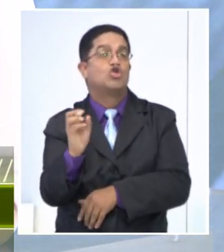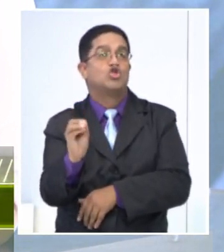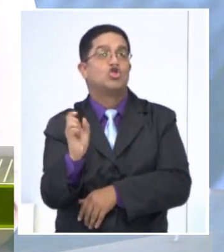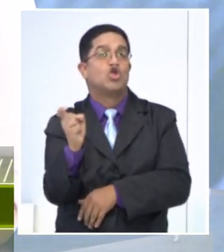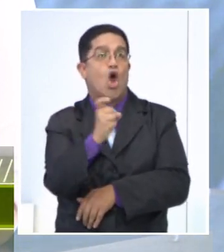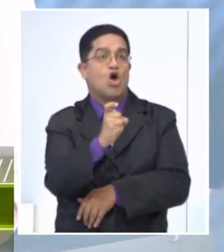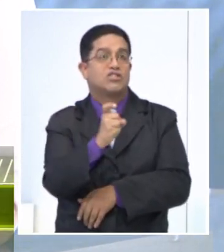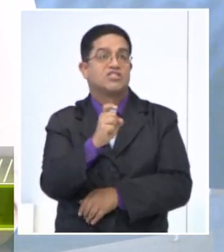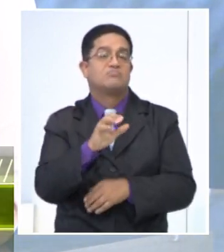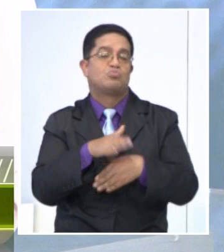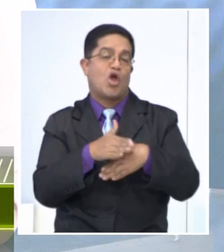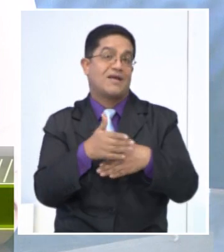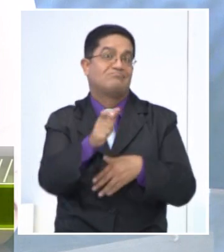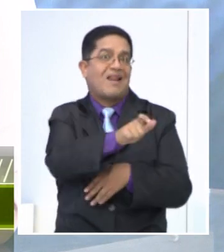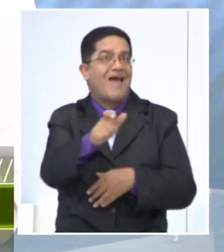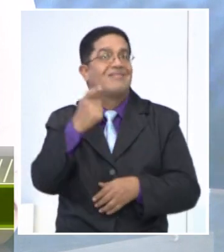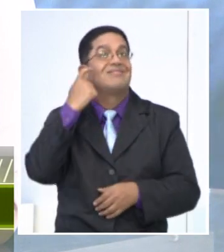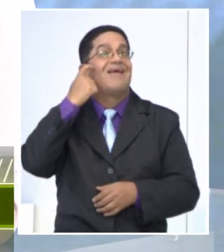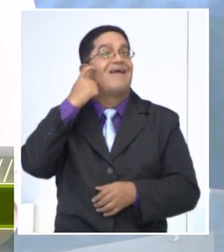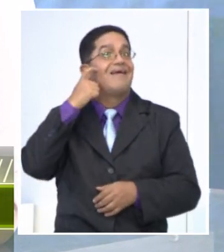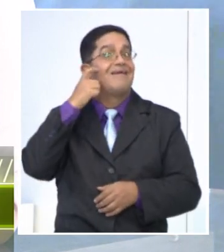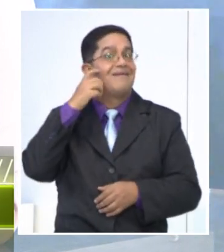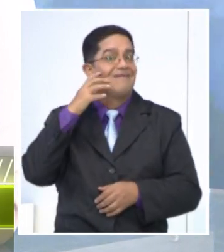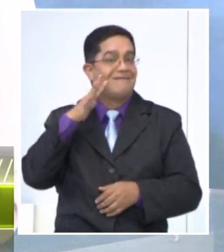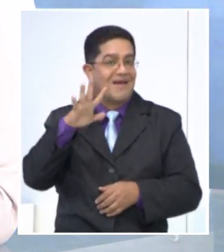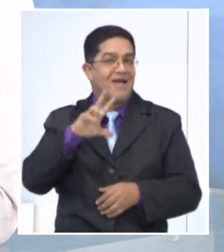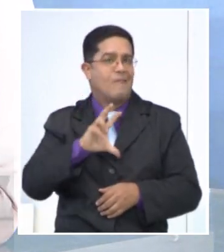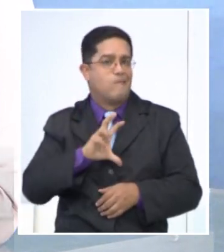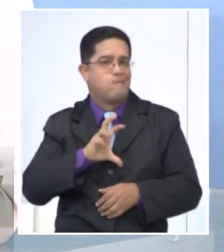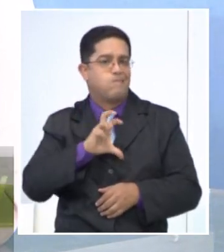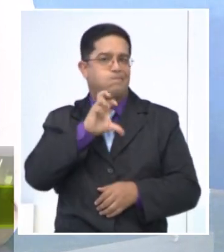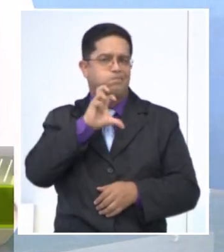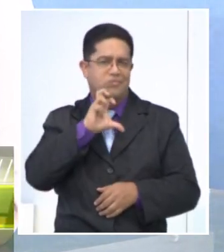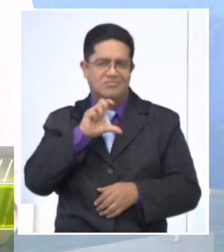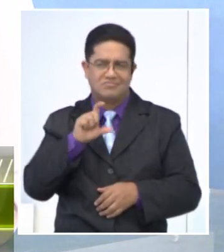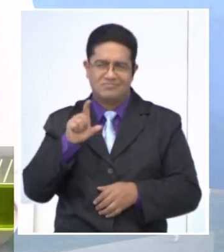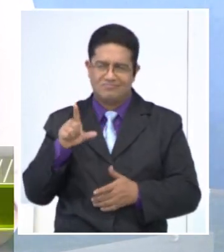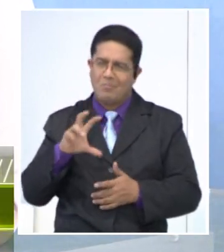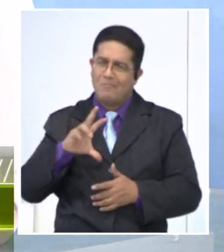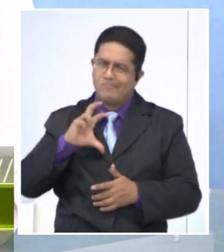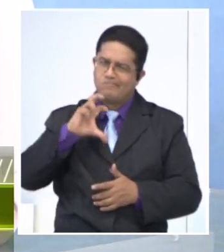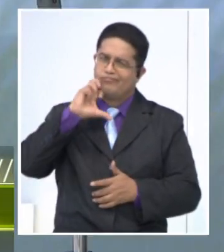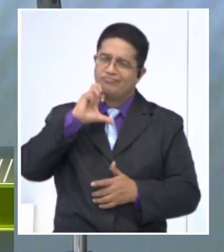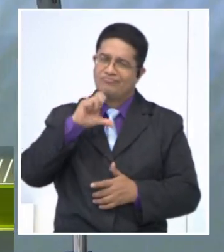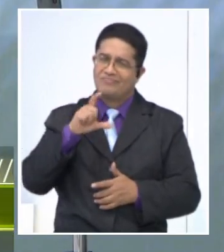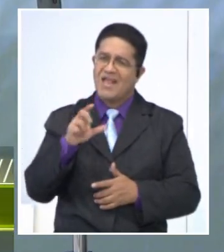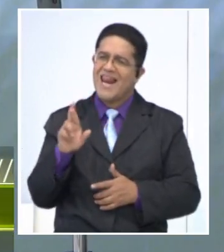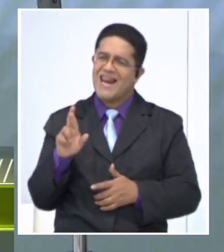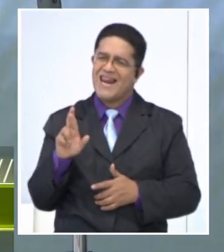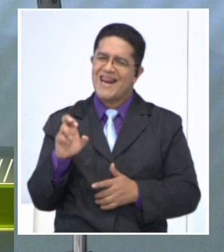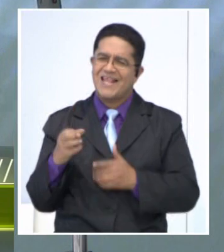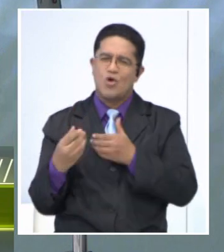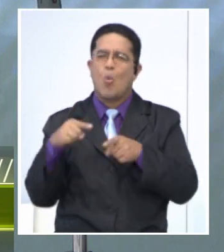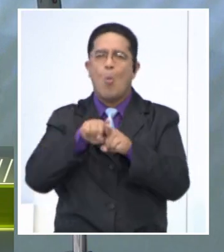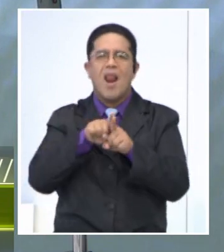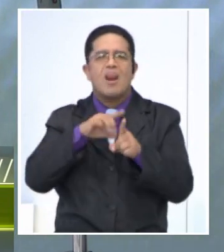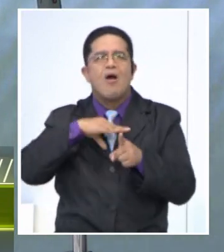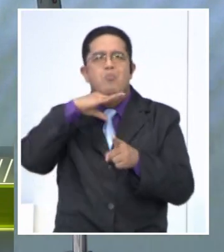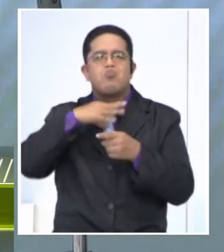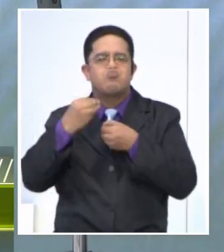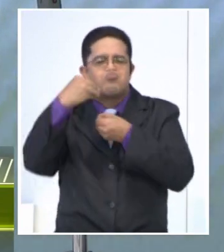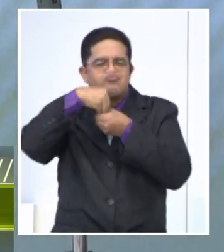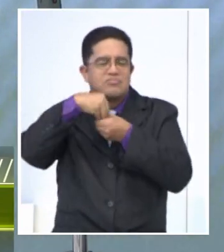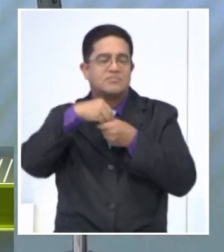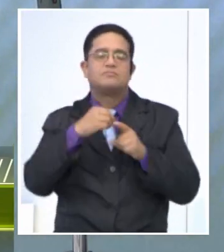rellenos la gente cree que la toxina es un relleno. ¿Es o no es un relleno? La toxina no es un relleno, yo siempre trato de